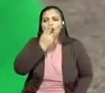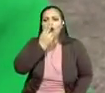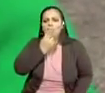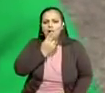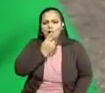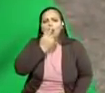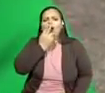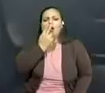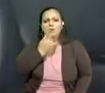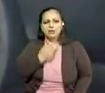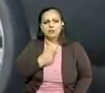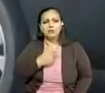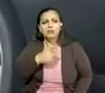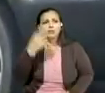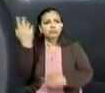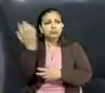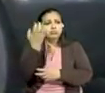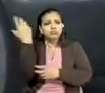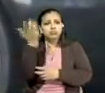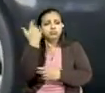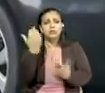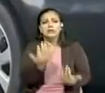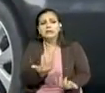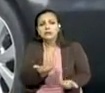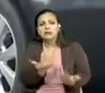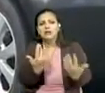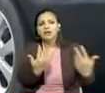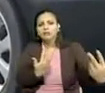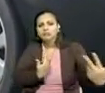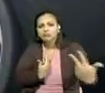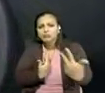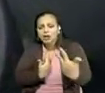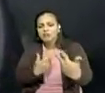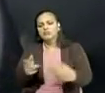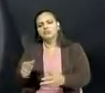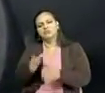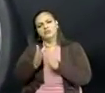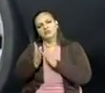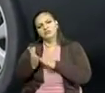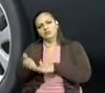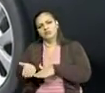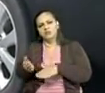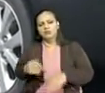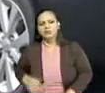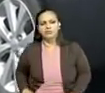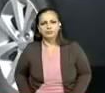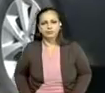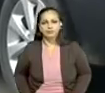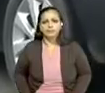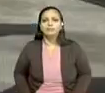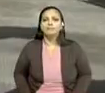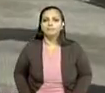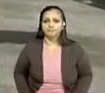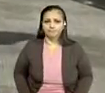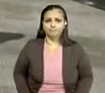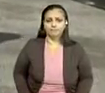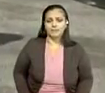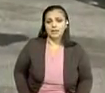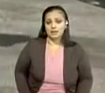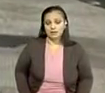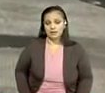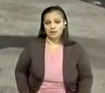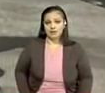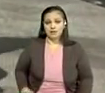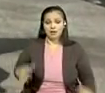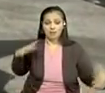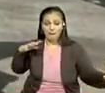sale falleciendo el joven. Con dos grúas lograron separar los vehículos para rescatar los cadáveres, quienes fueron